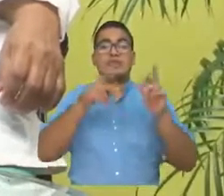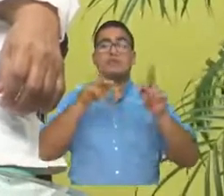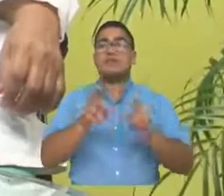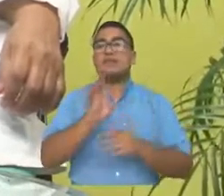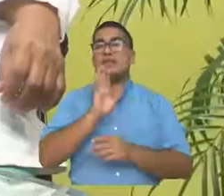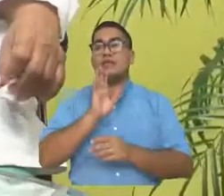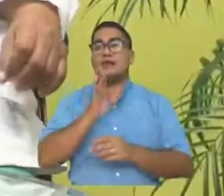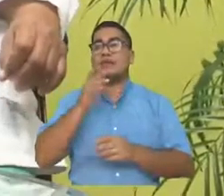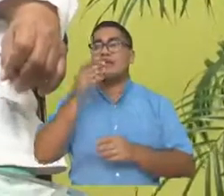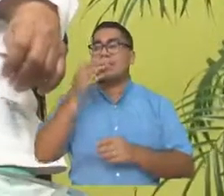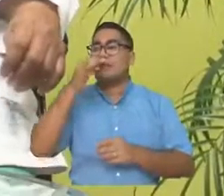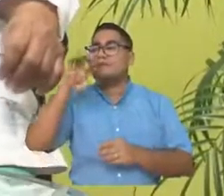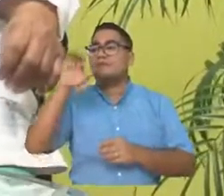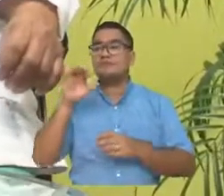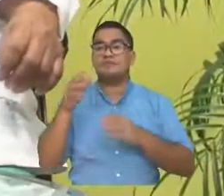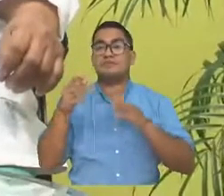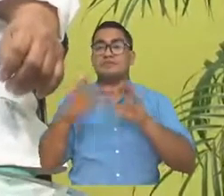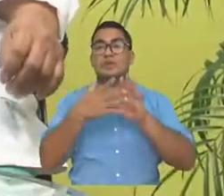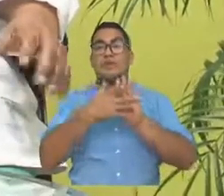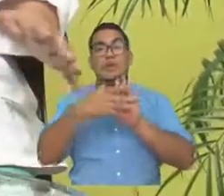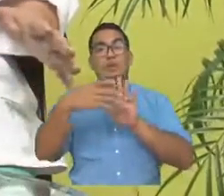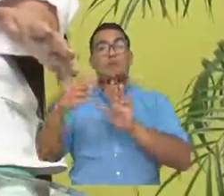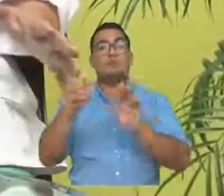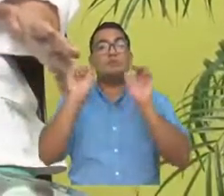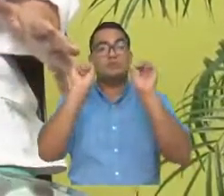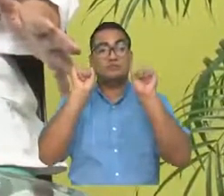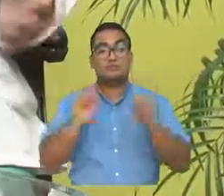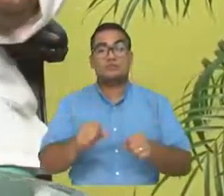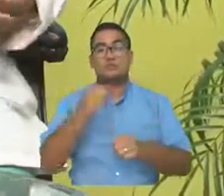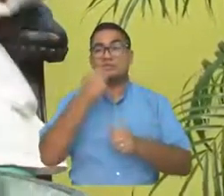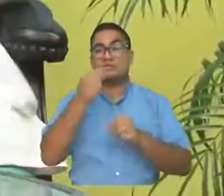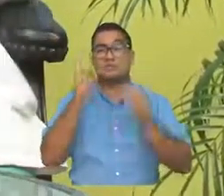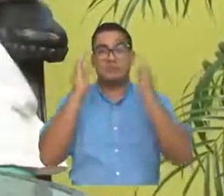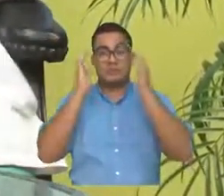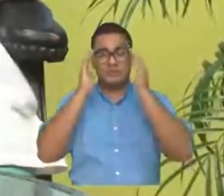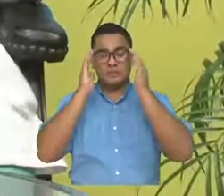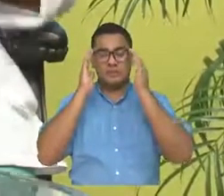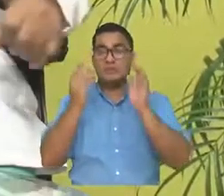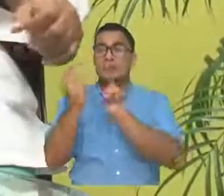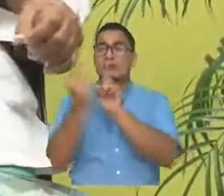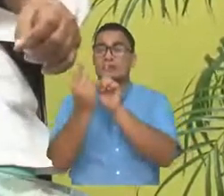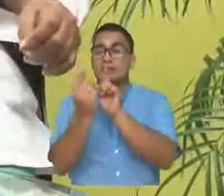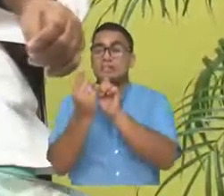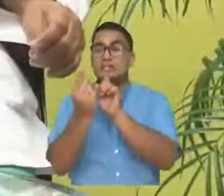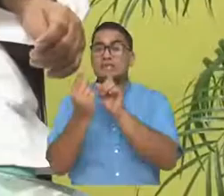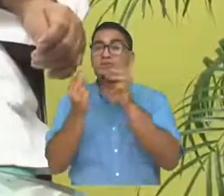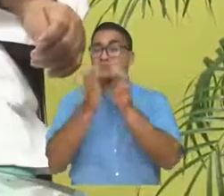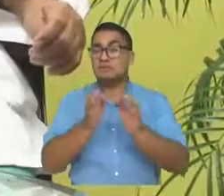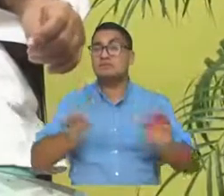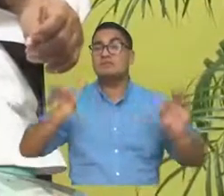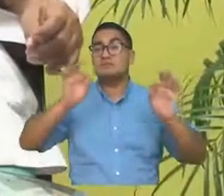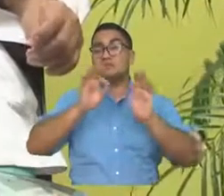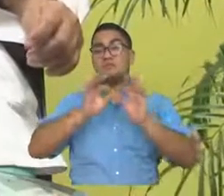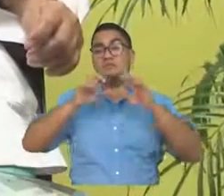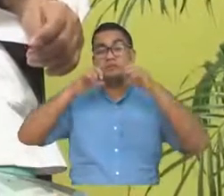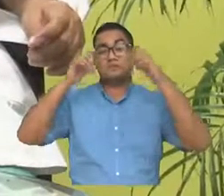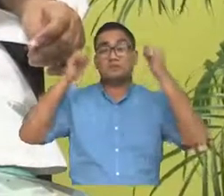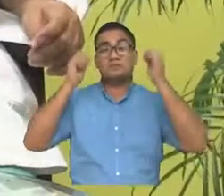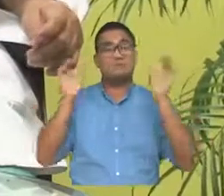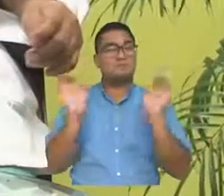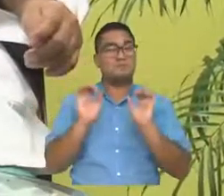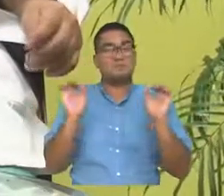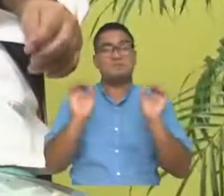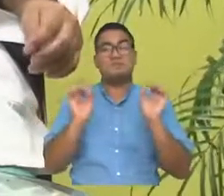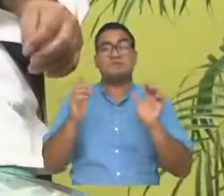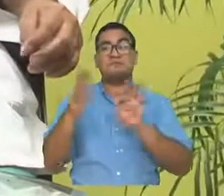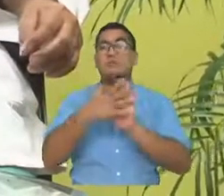el ser humano. Y posteriormente, pues, comenzó a propagarse de una manera bastante rápida, porque se